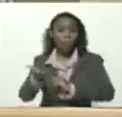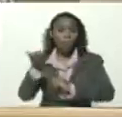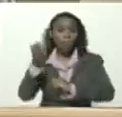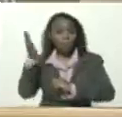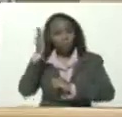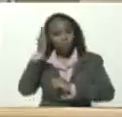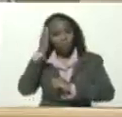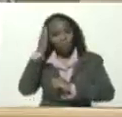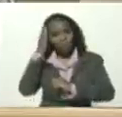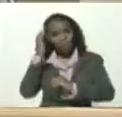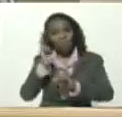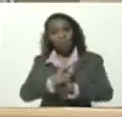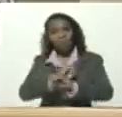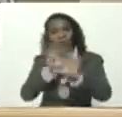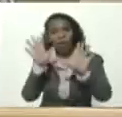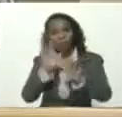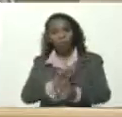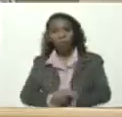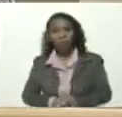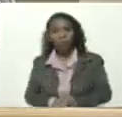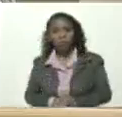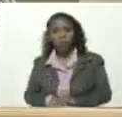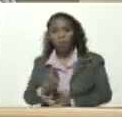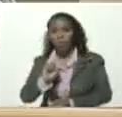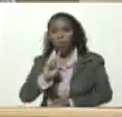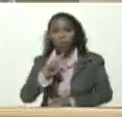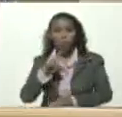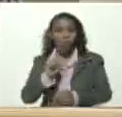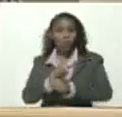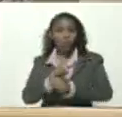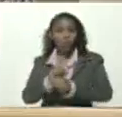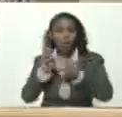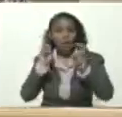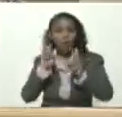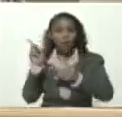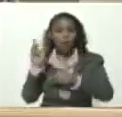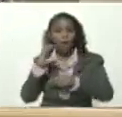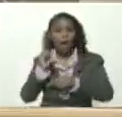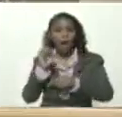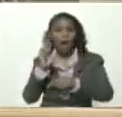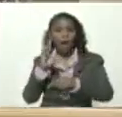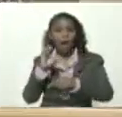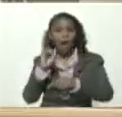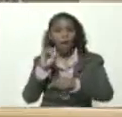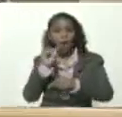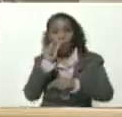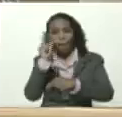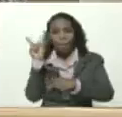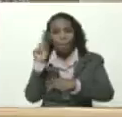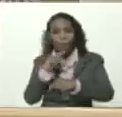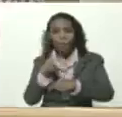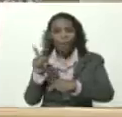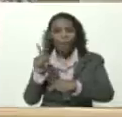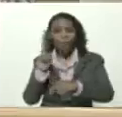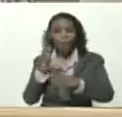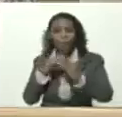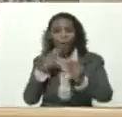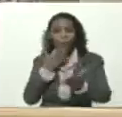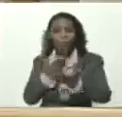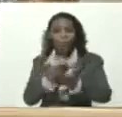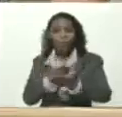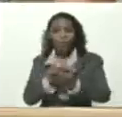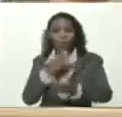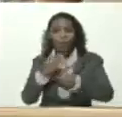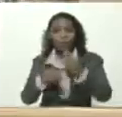sepa y que esté claro, no solo por el caso de Ocariz, sino el caso de todas las solicitudes que